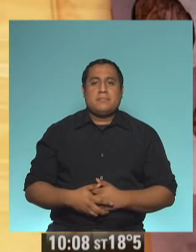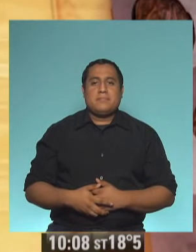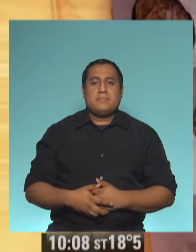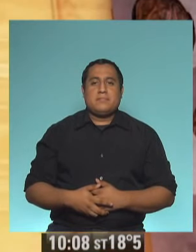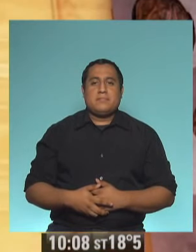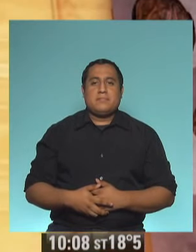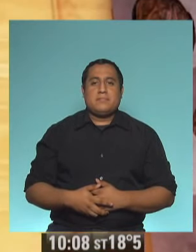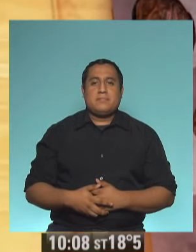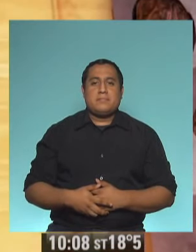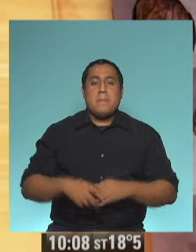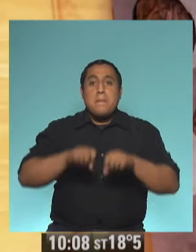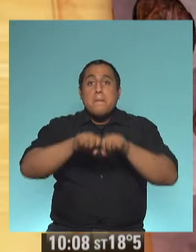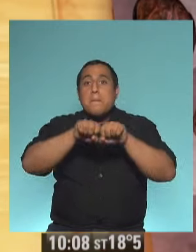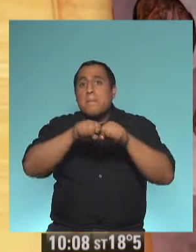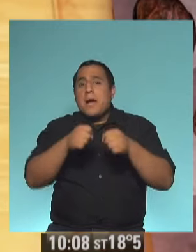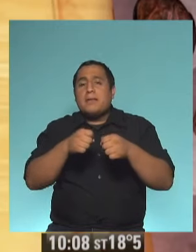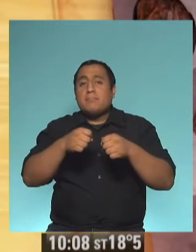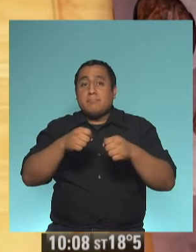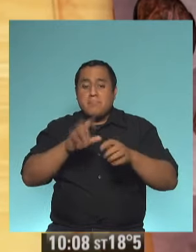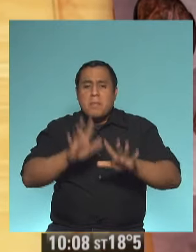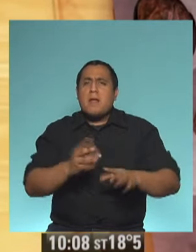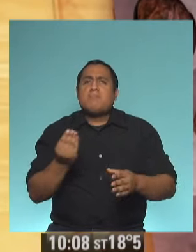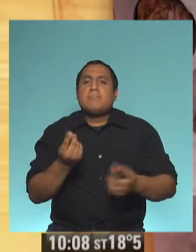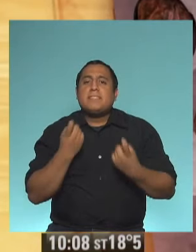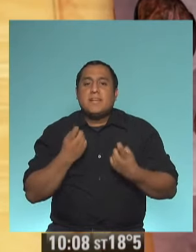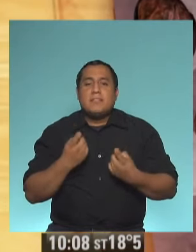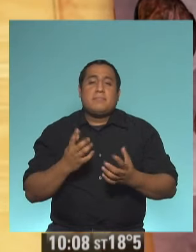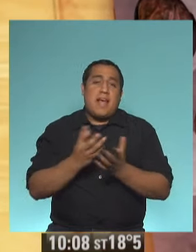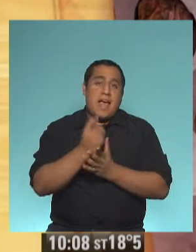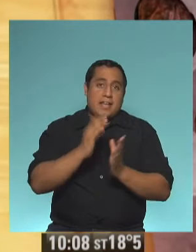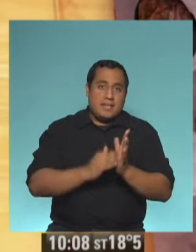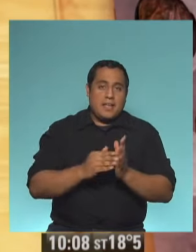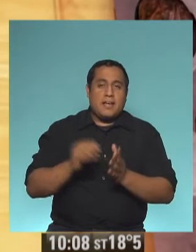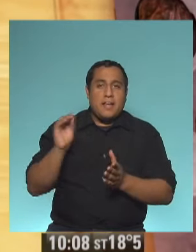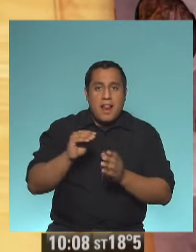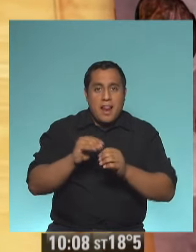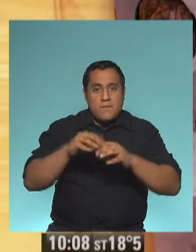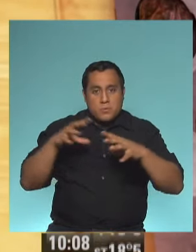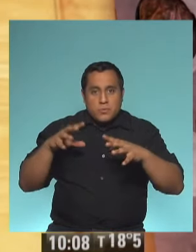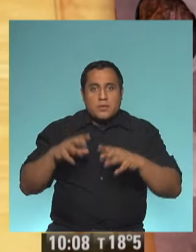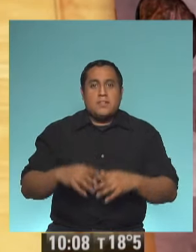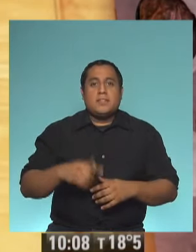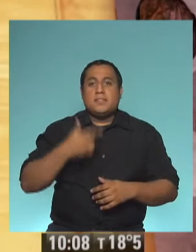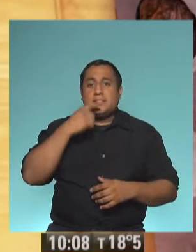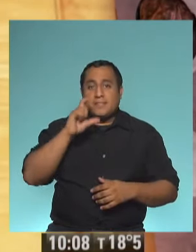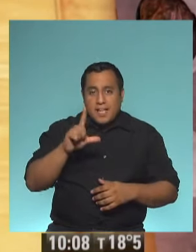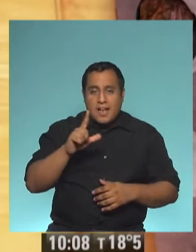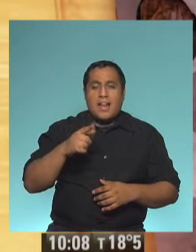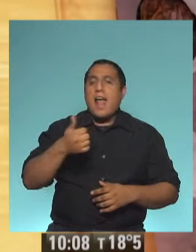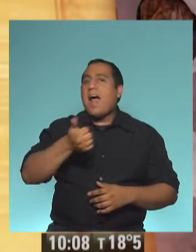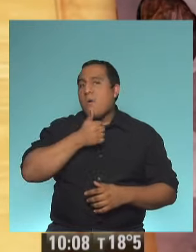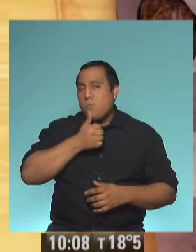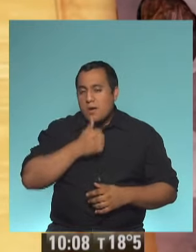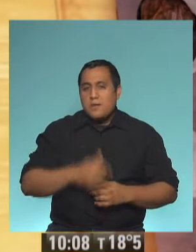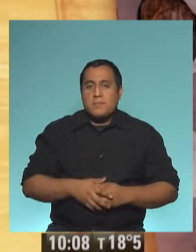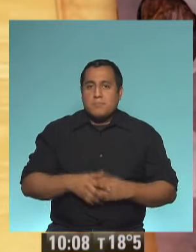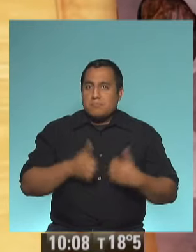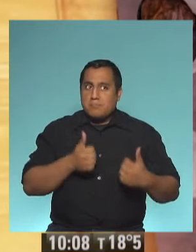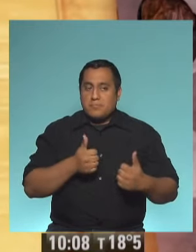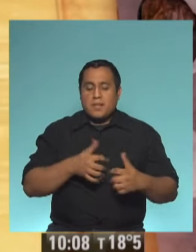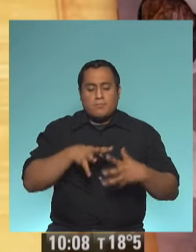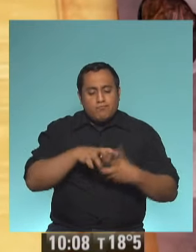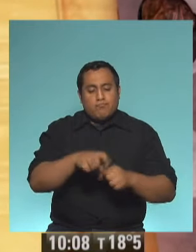Para hacer pan casero necesitamos harina, levadura, sal y agua. Muy bien. Amasar por